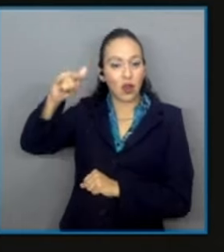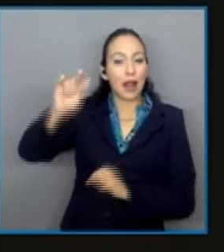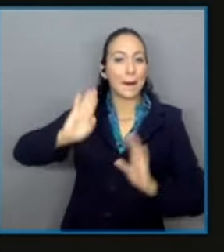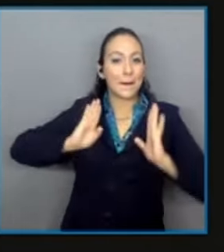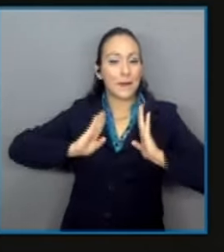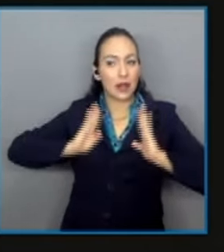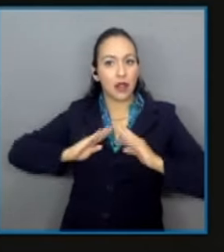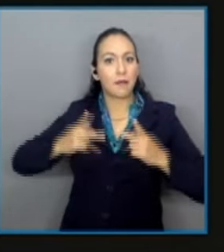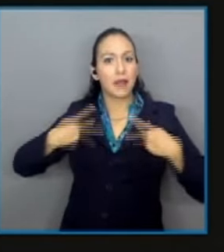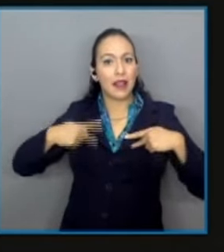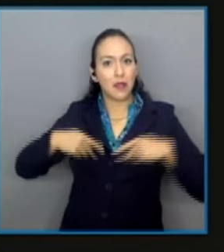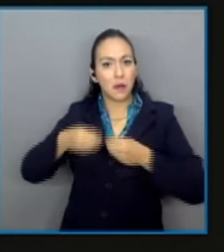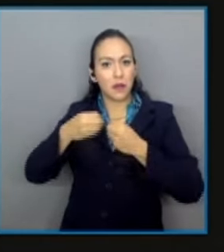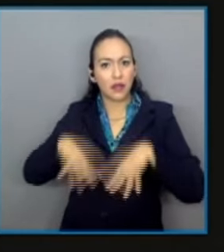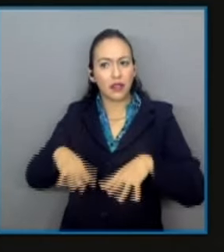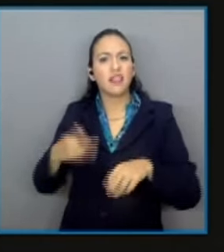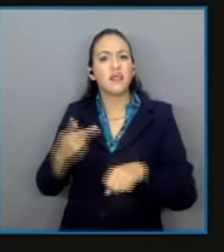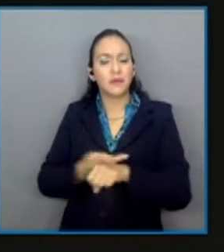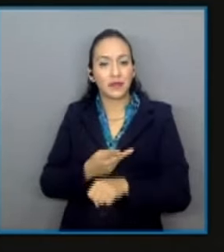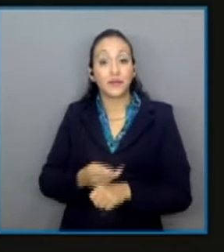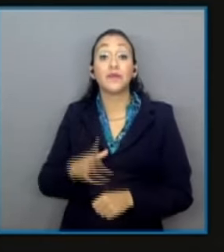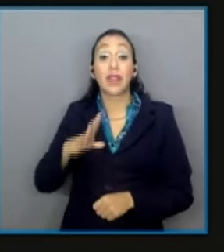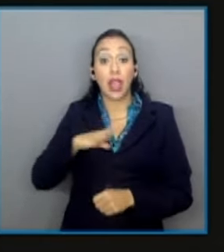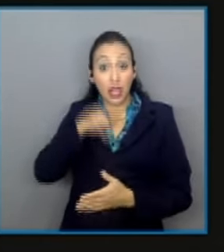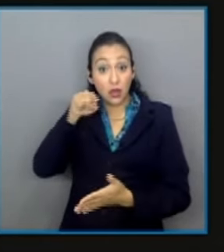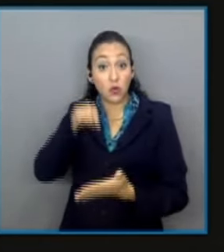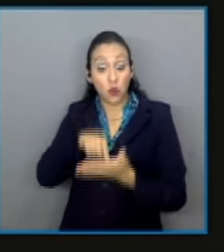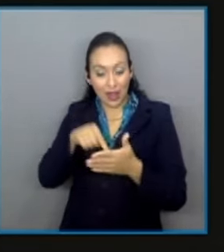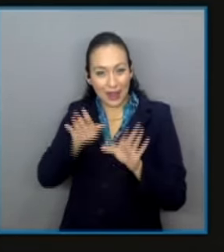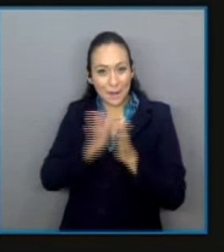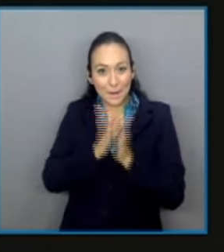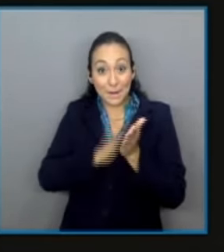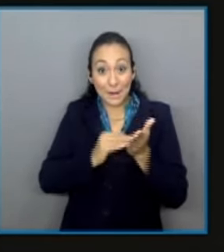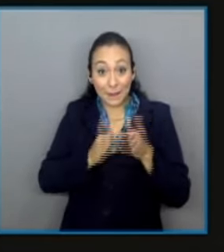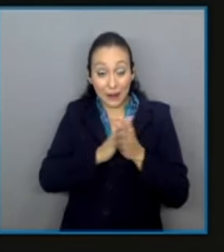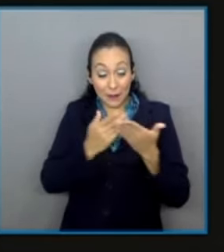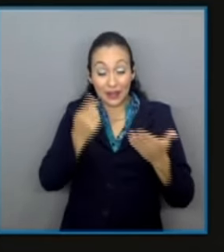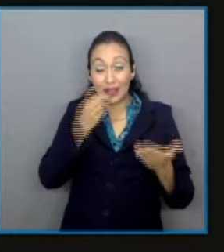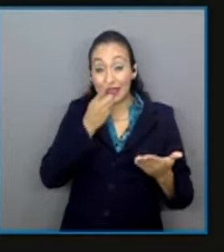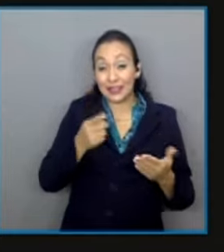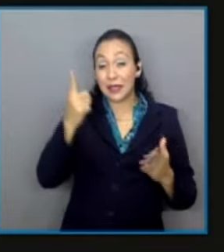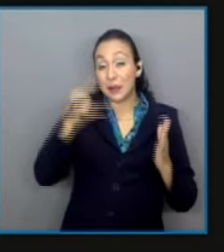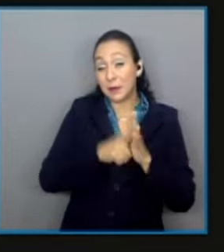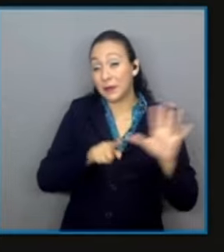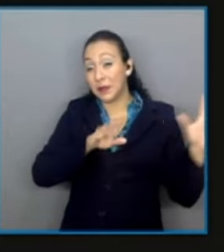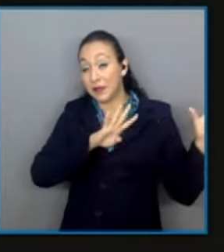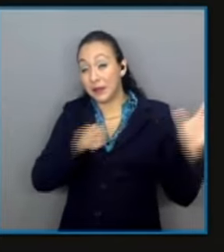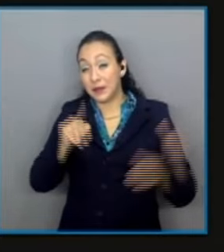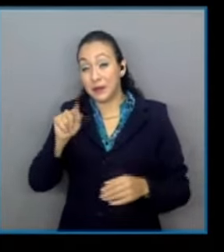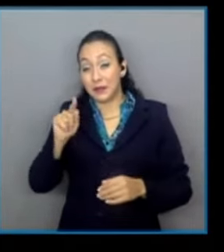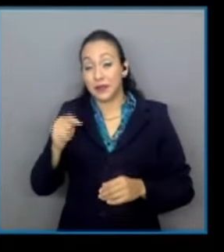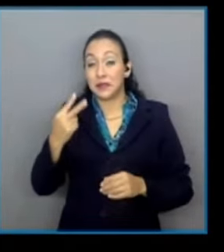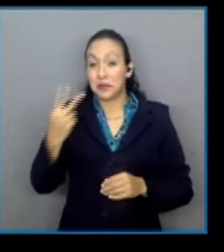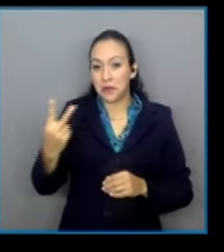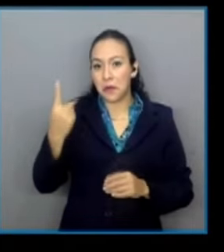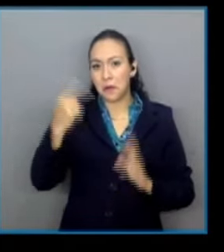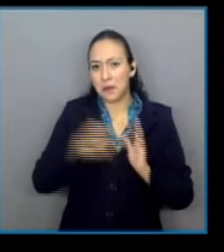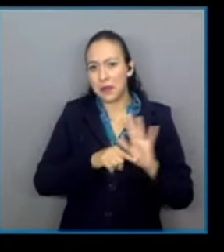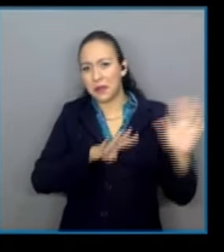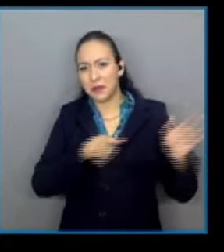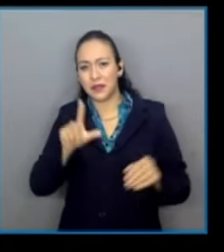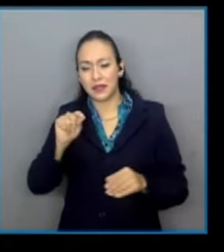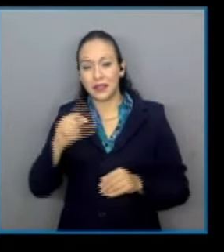que los capturaron y lugares de la detención entre 1972 y 1974. Ante este